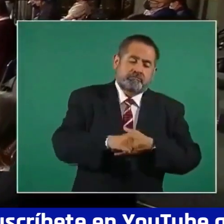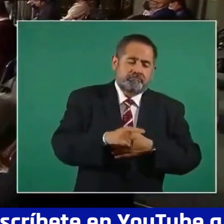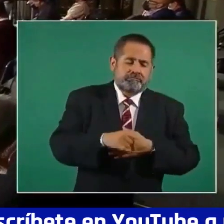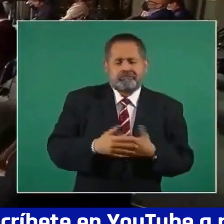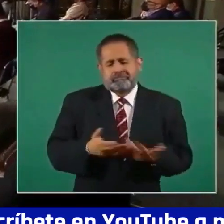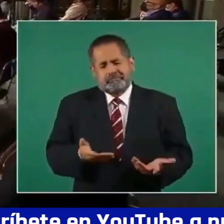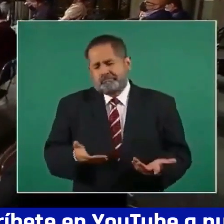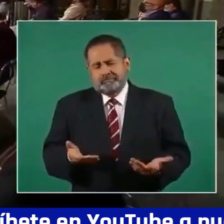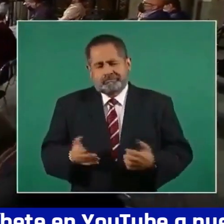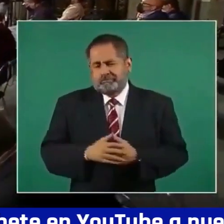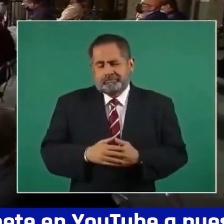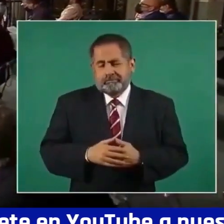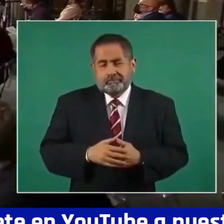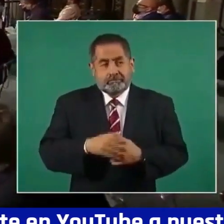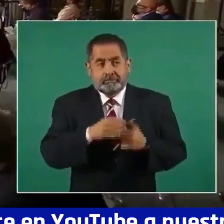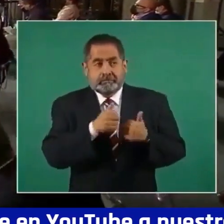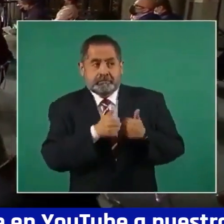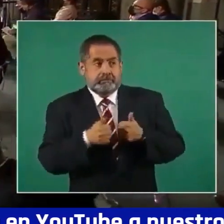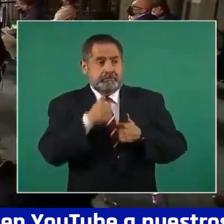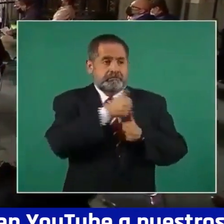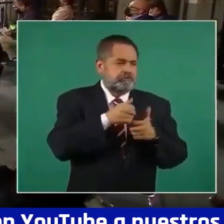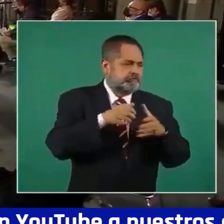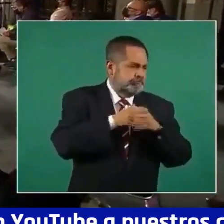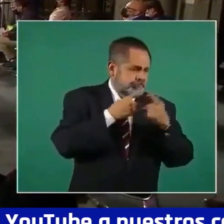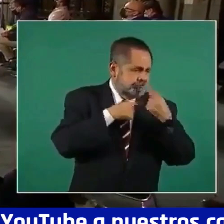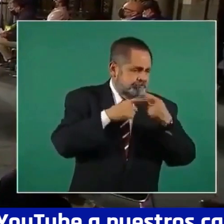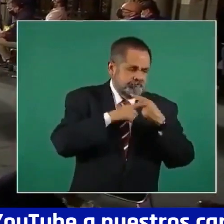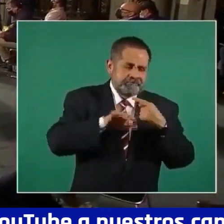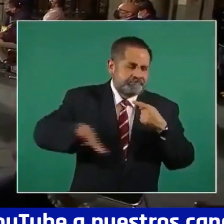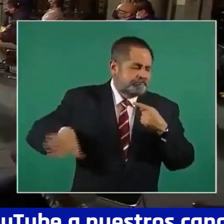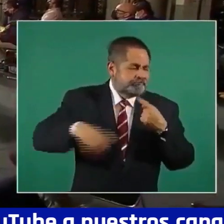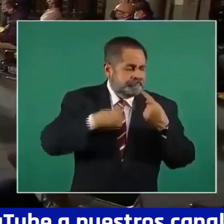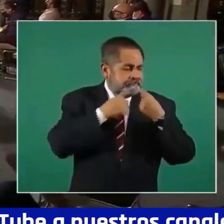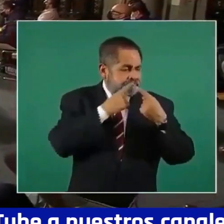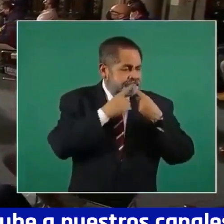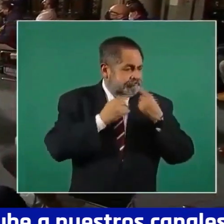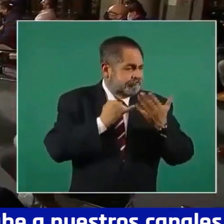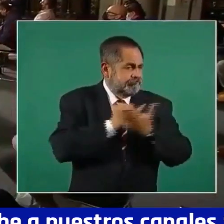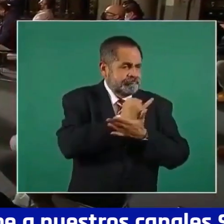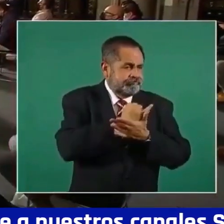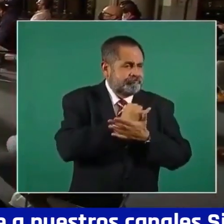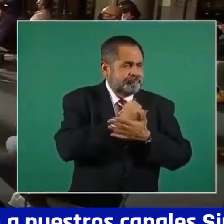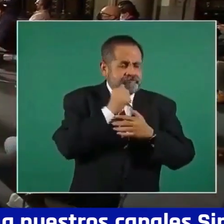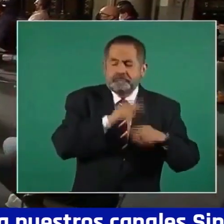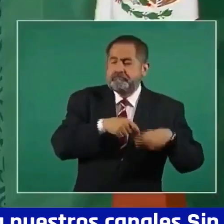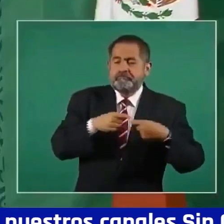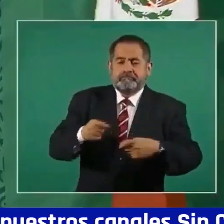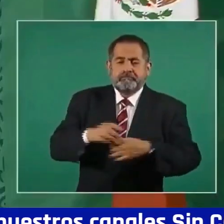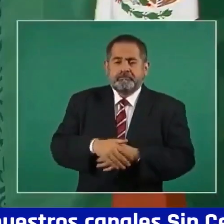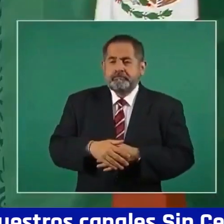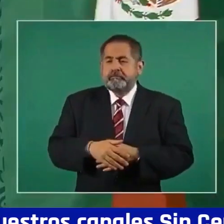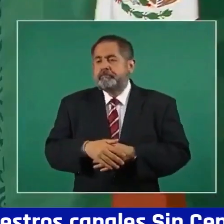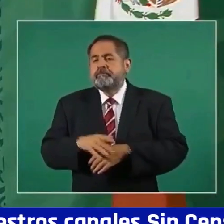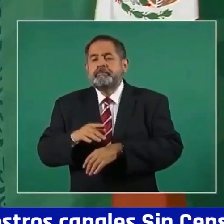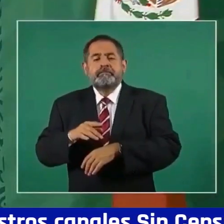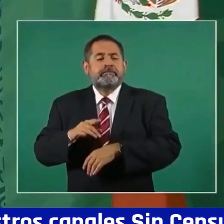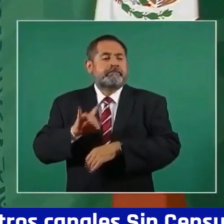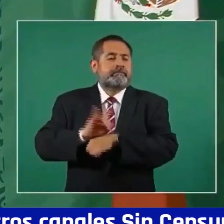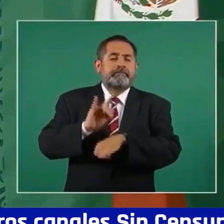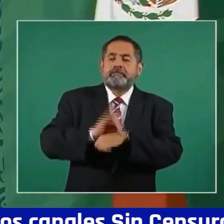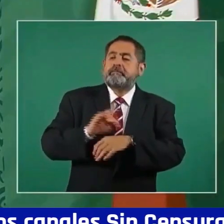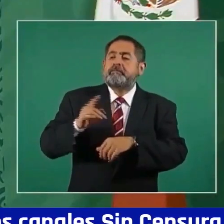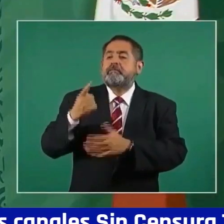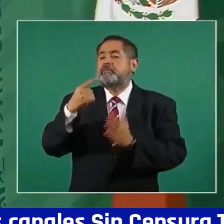que sean los de arriba. Siempre los que deciden. Y al pueblo, llevarlo a votar